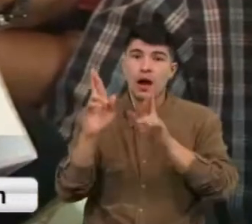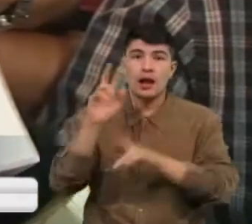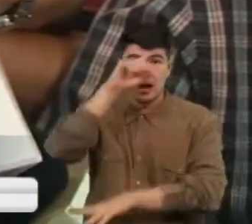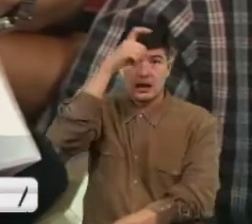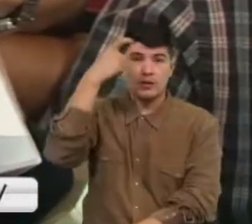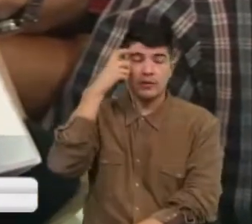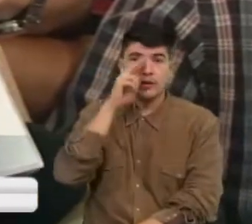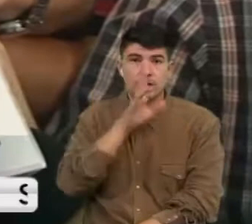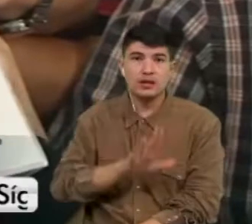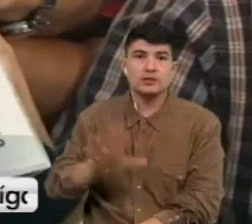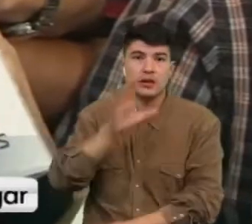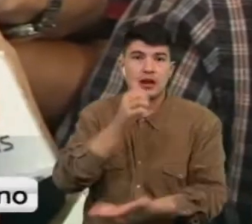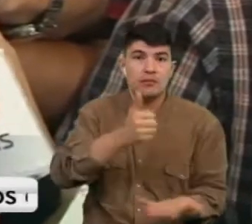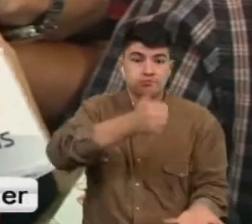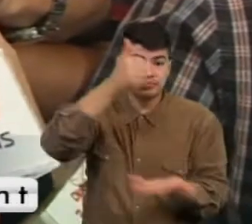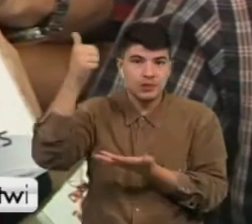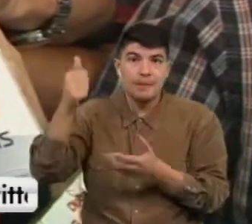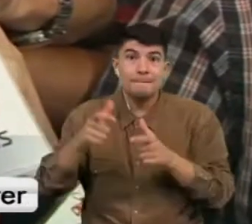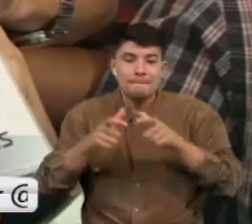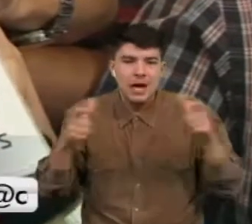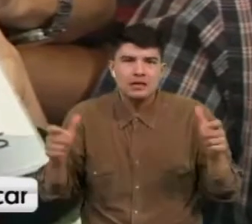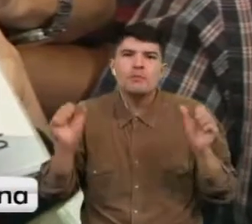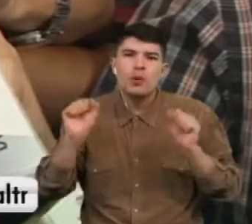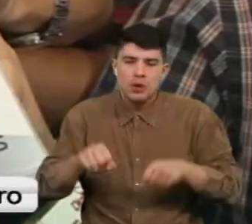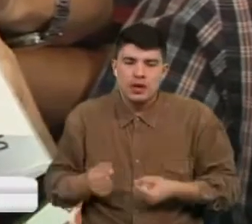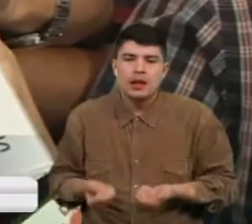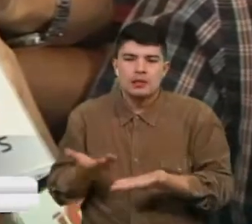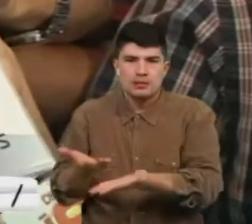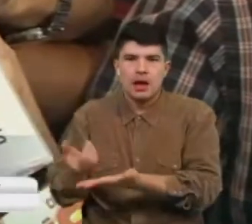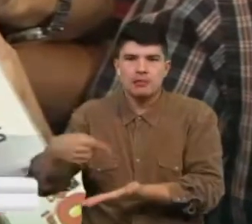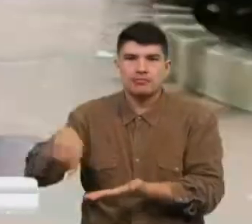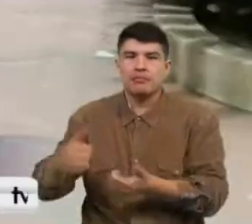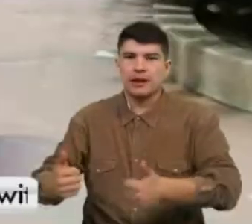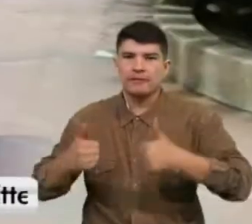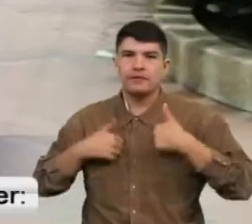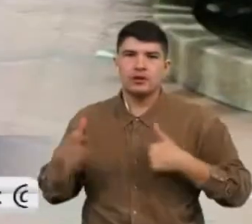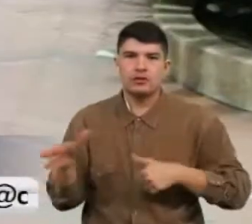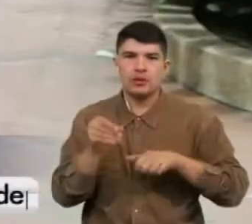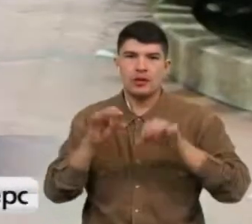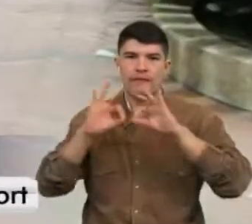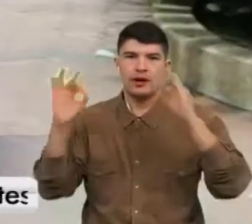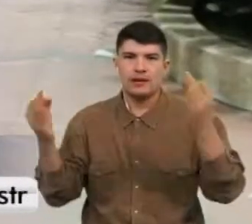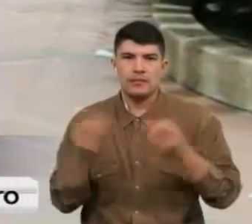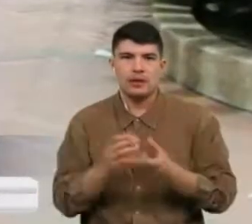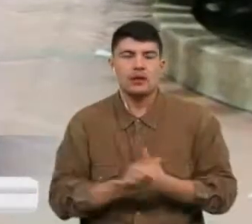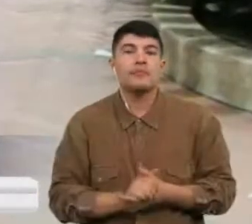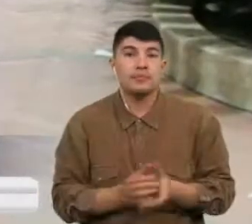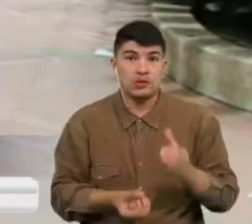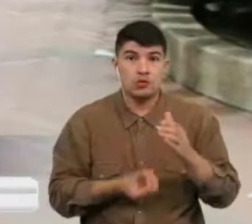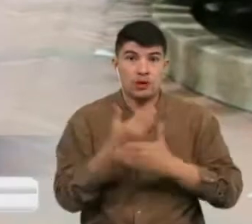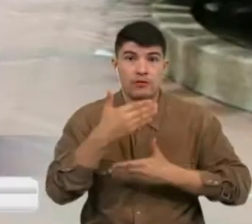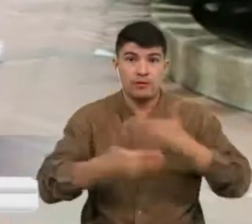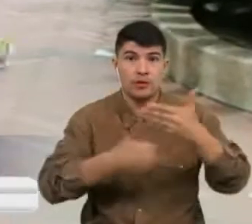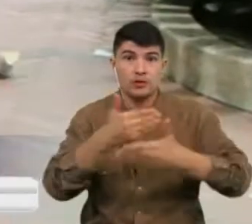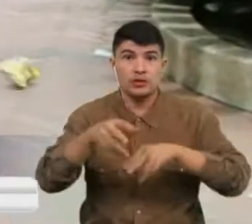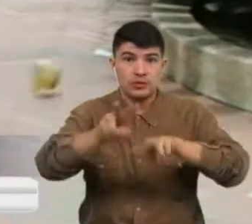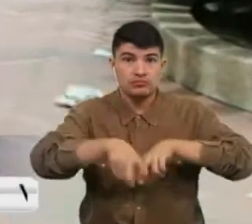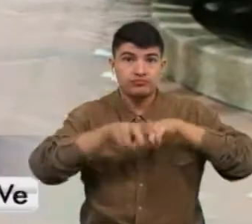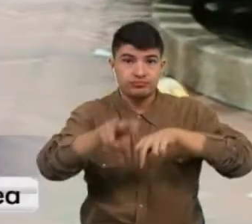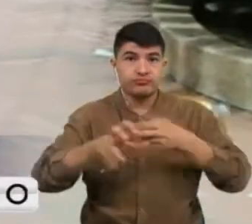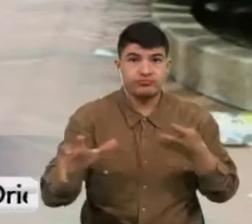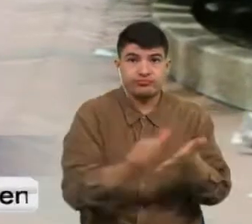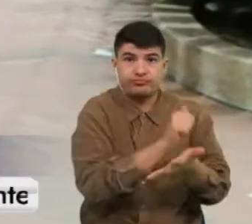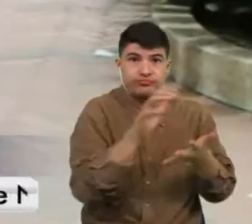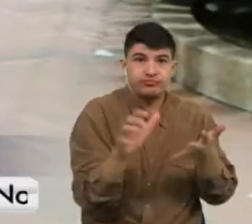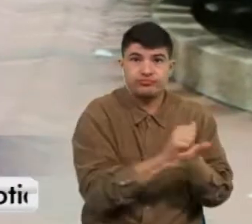nacional incremente los recursos para esta estrategia de sustitución de cultivos. Esta nueva fase de erradicación manual viene